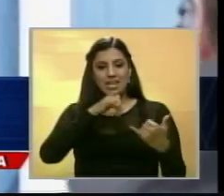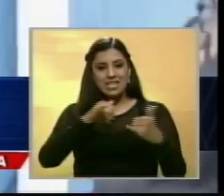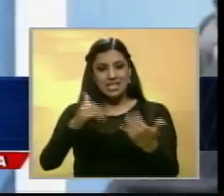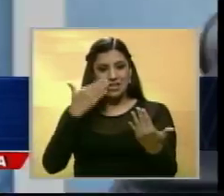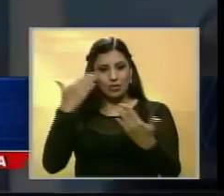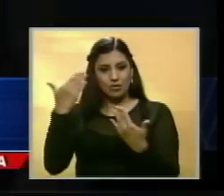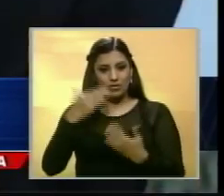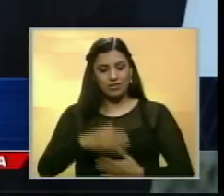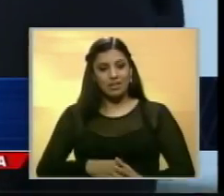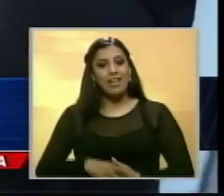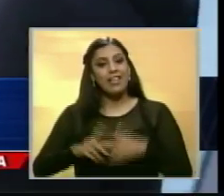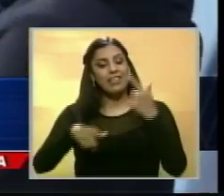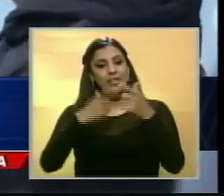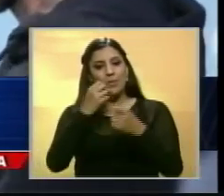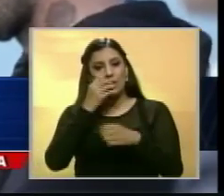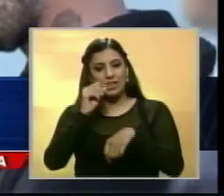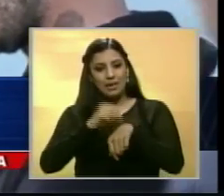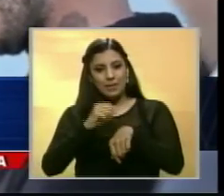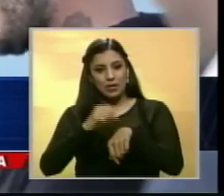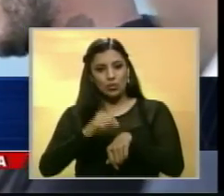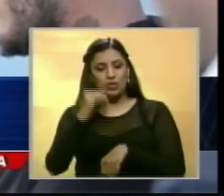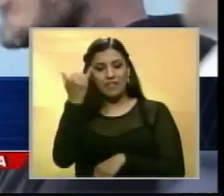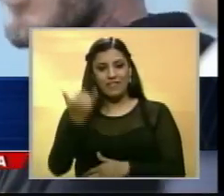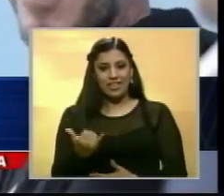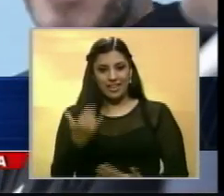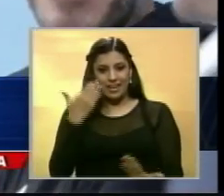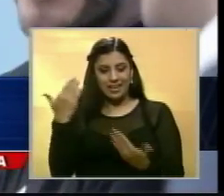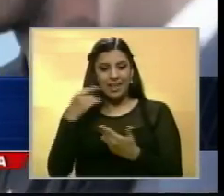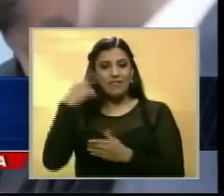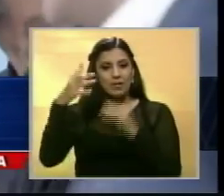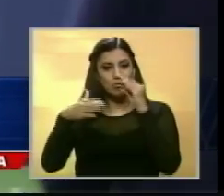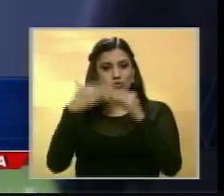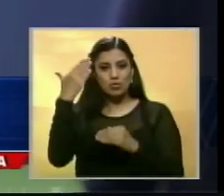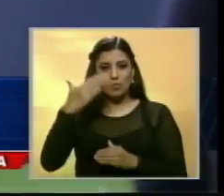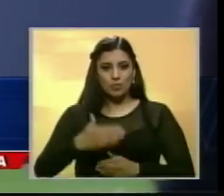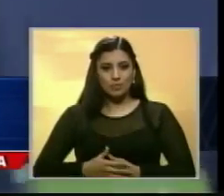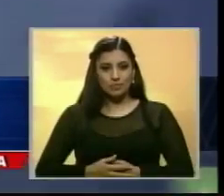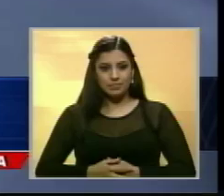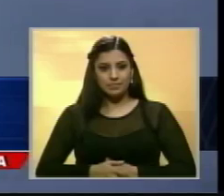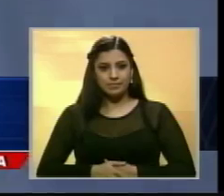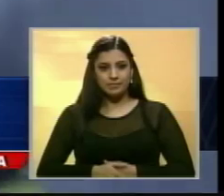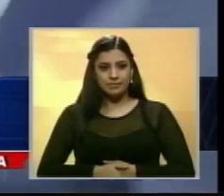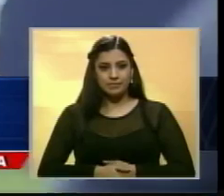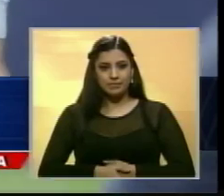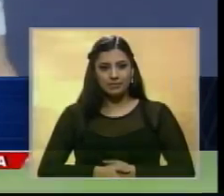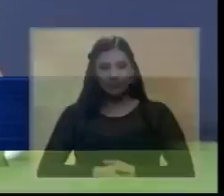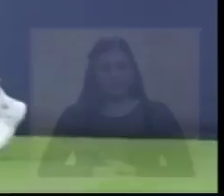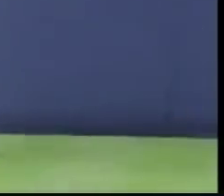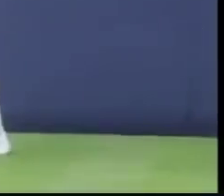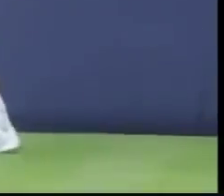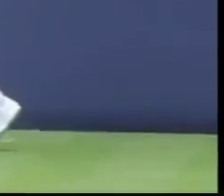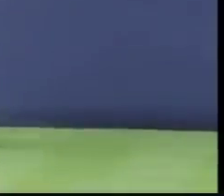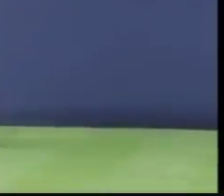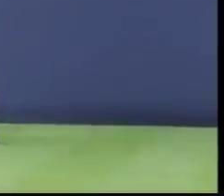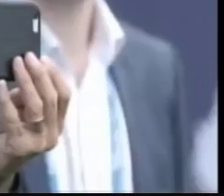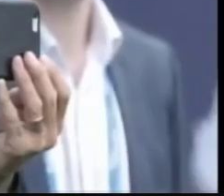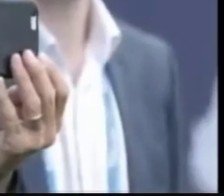David Beckham. Los detalles en minutos con Federica Guzmán en Estrenos y Estrellas.